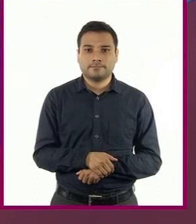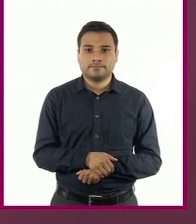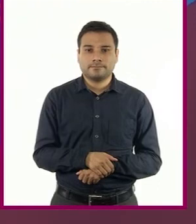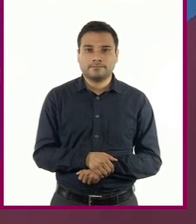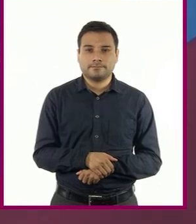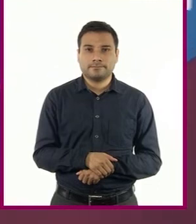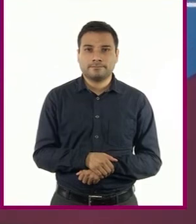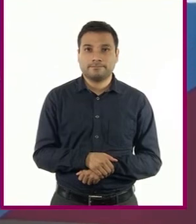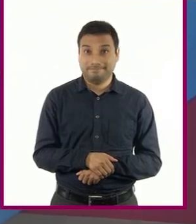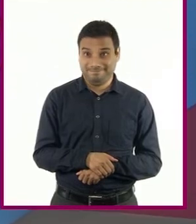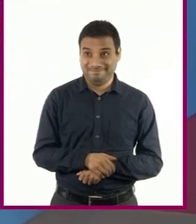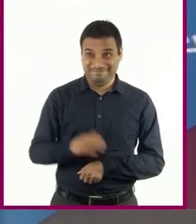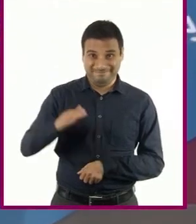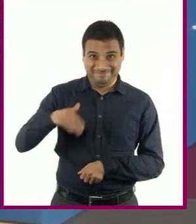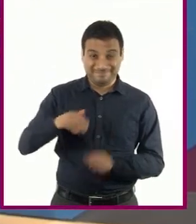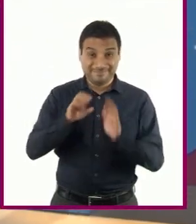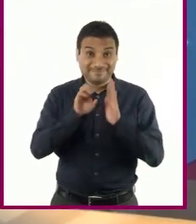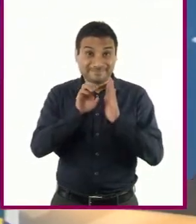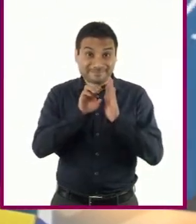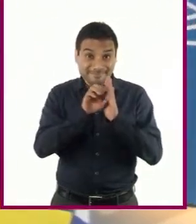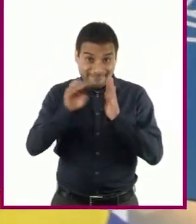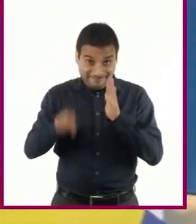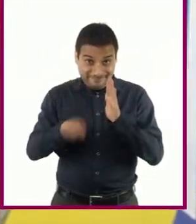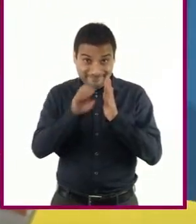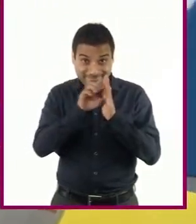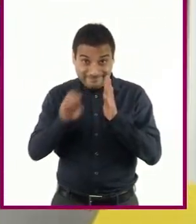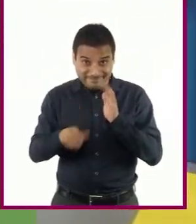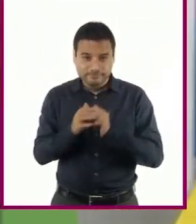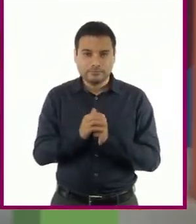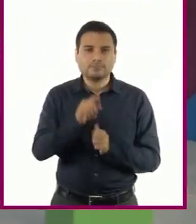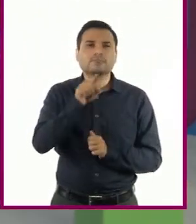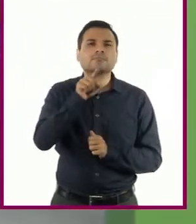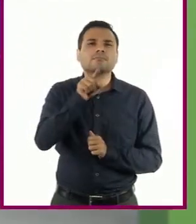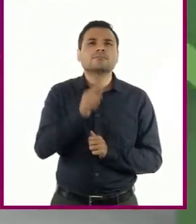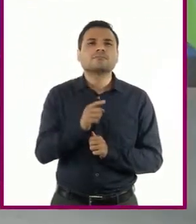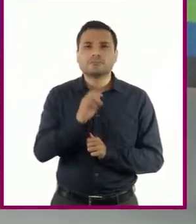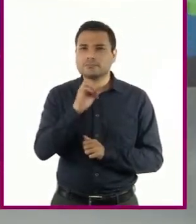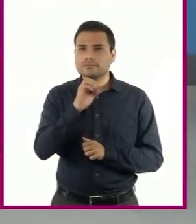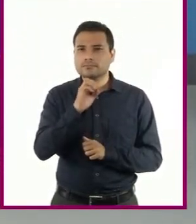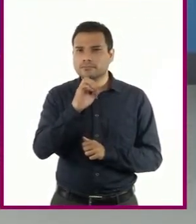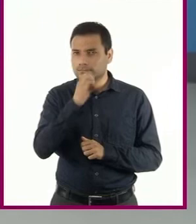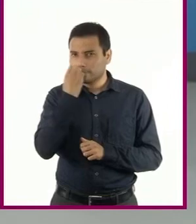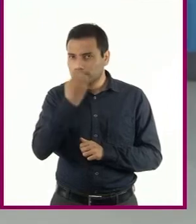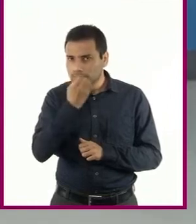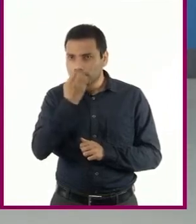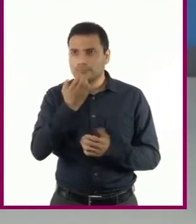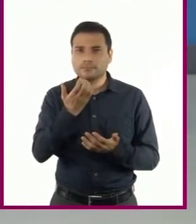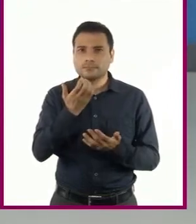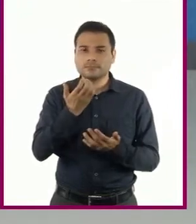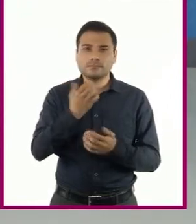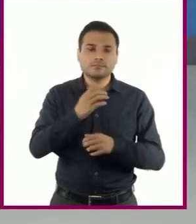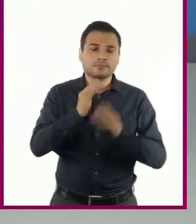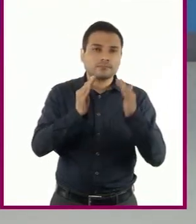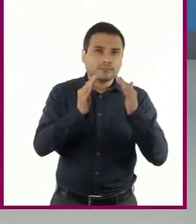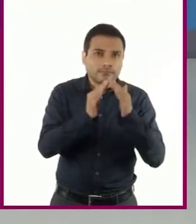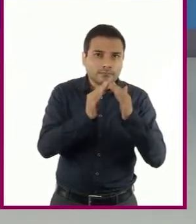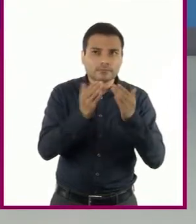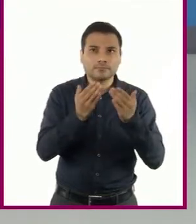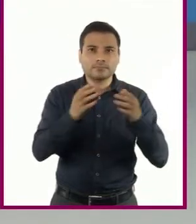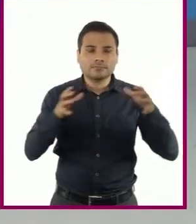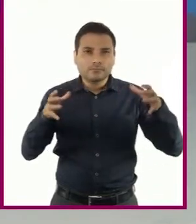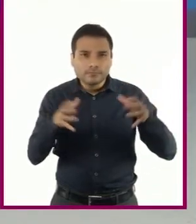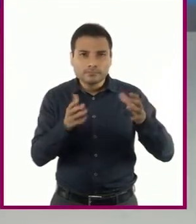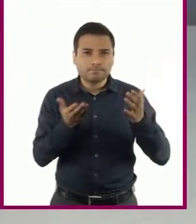Con base en los ejemplos, ¿qué proponen para mejorar la convivencia democrática en su escuela, su hogar, su